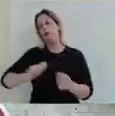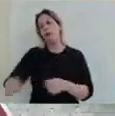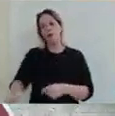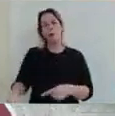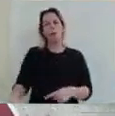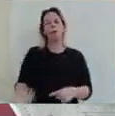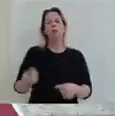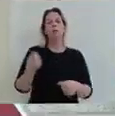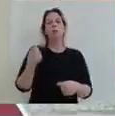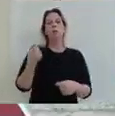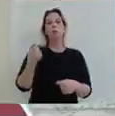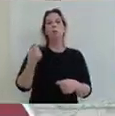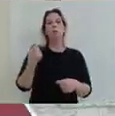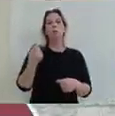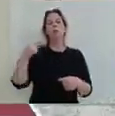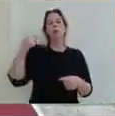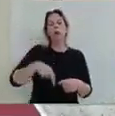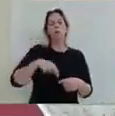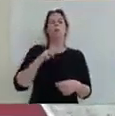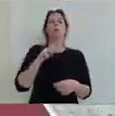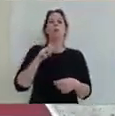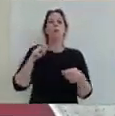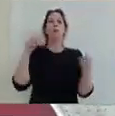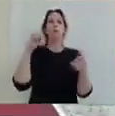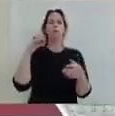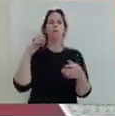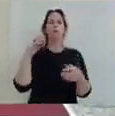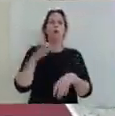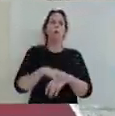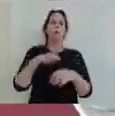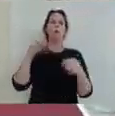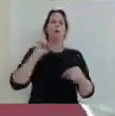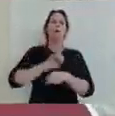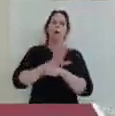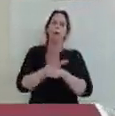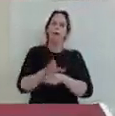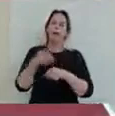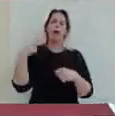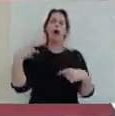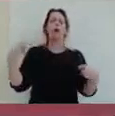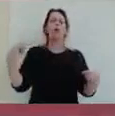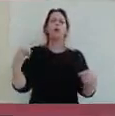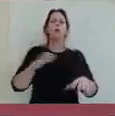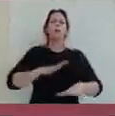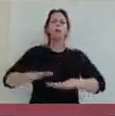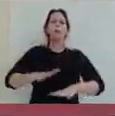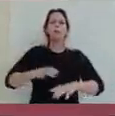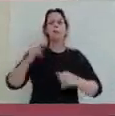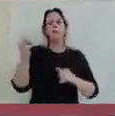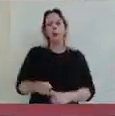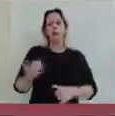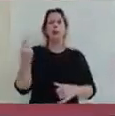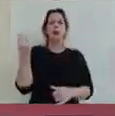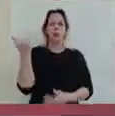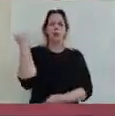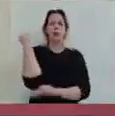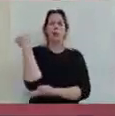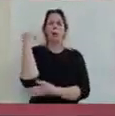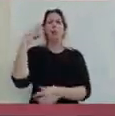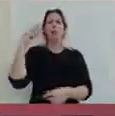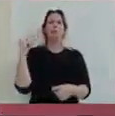especial por la que estamos atravesando y a los efectos de paliar la crisis que surge en materia económica como producto del aislamiento social preventivo y